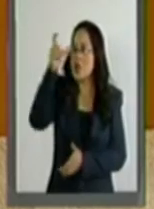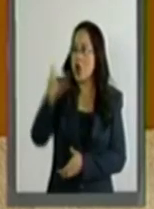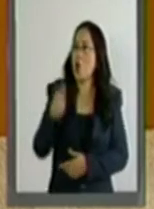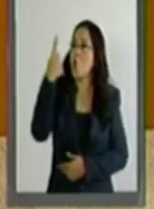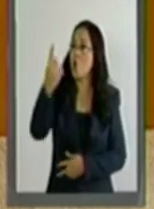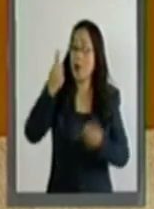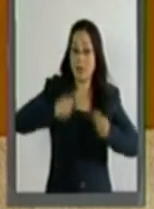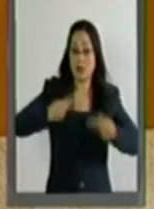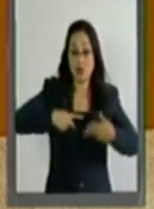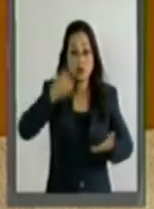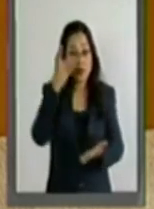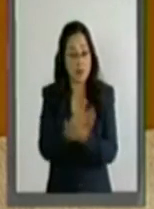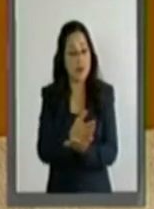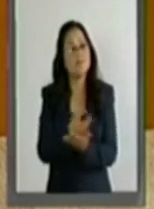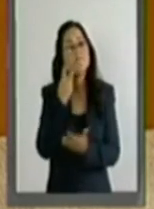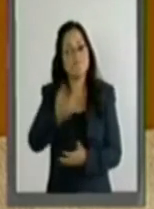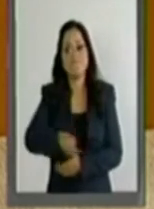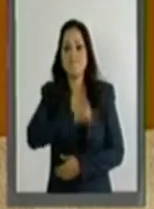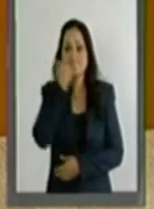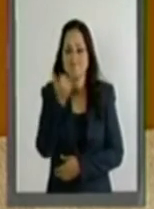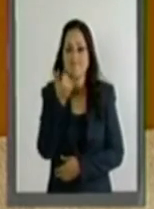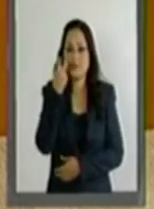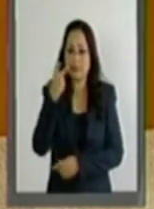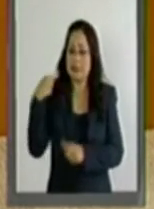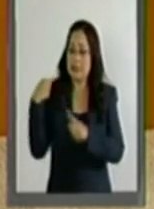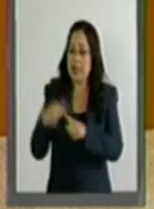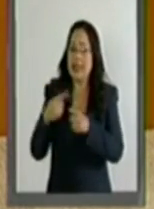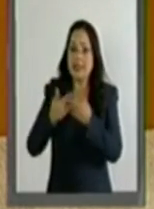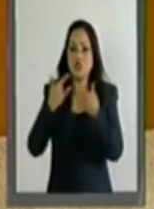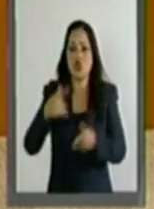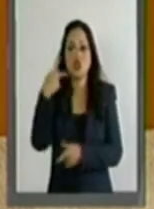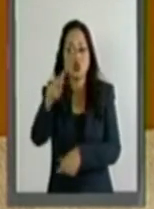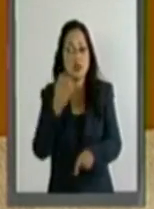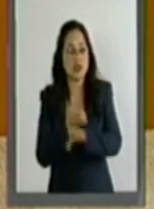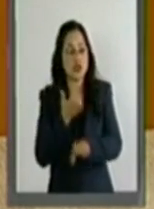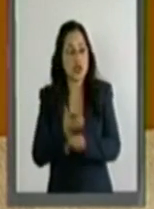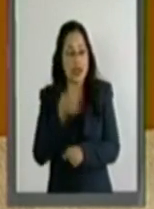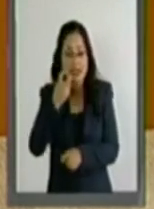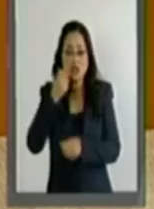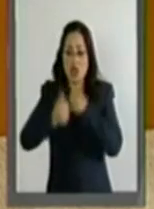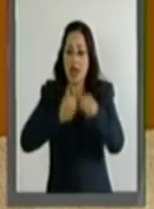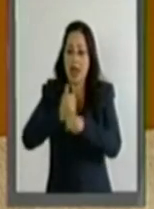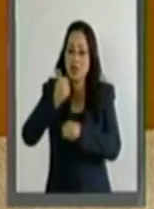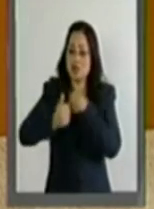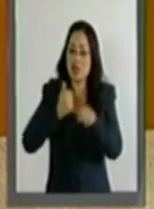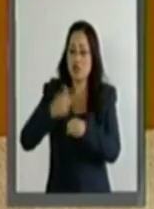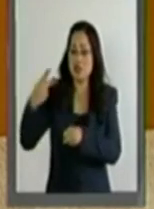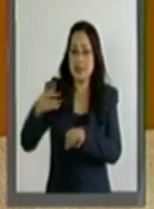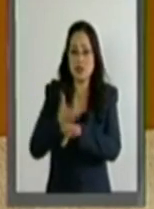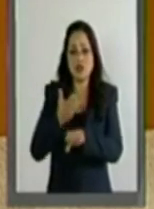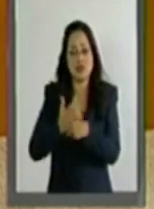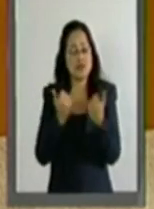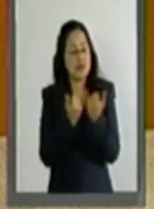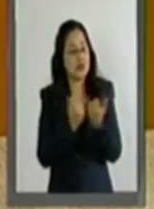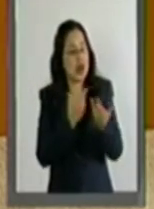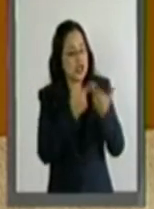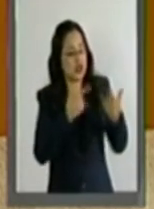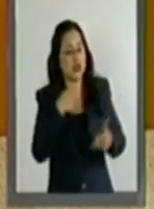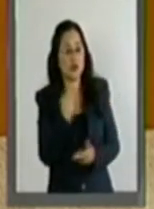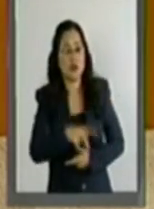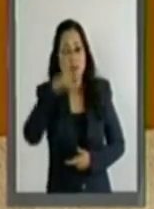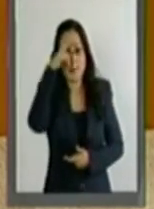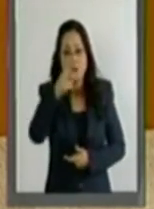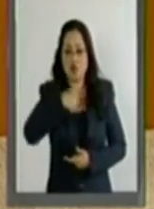estaremos equivocando. Esa es la historia de Estados Unidos y esa es la historia de México. Y la hemos